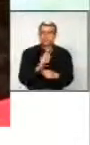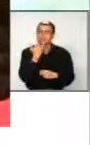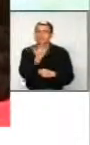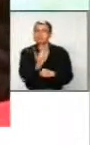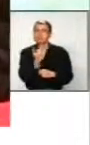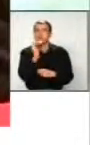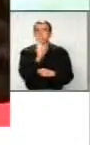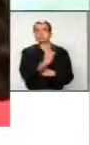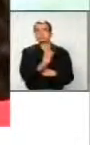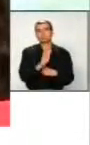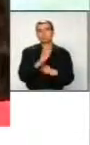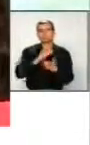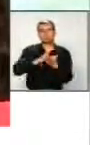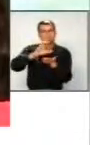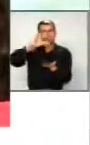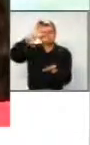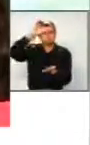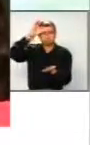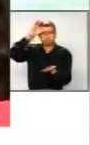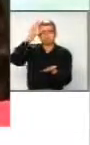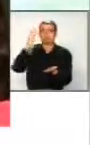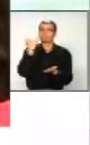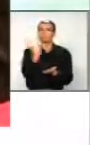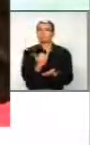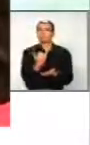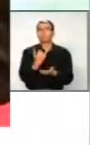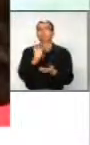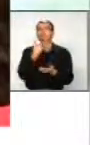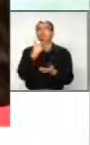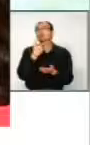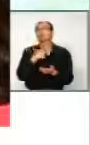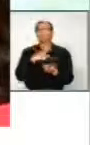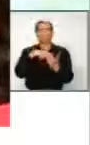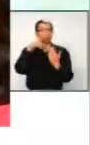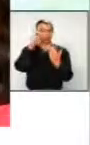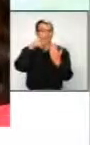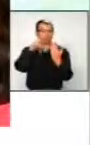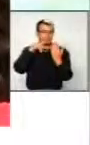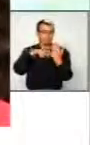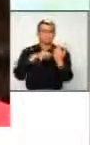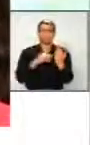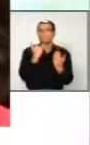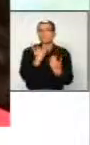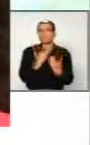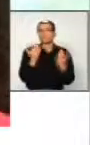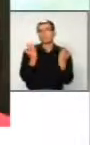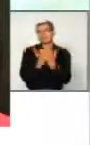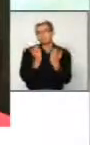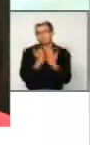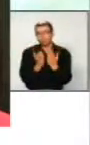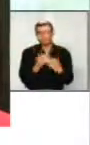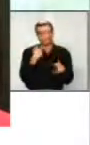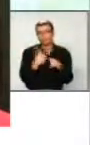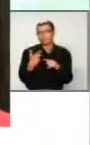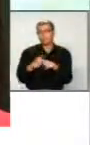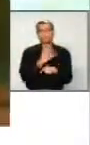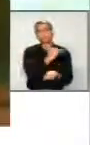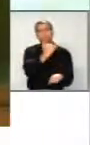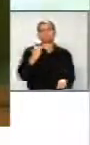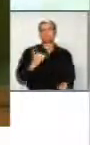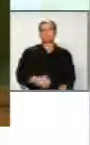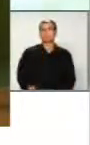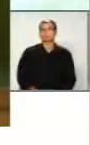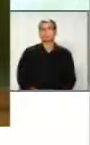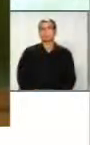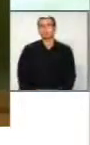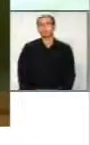con conocimientos, unos profesionales que les guste la lectura, que tengan un hábito de estudio frecuente en sus vidas. Bueno, y mirando ya, digamos,